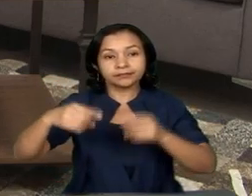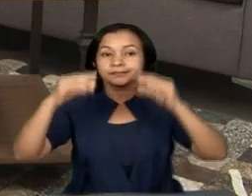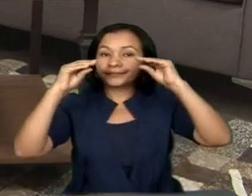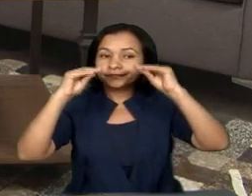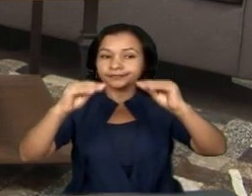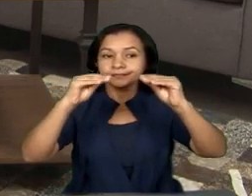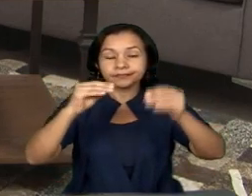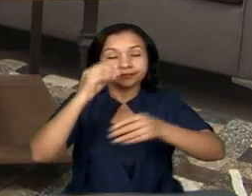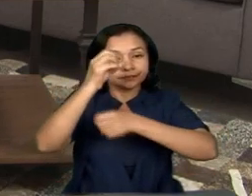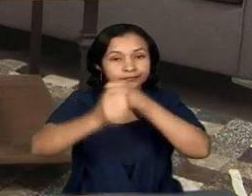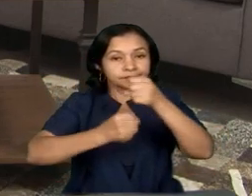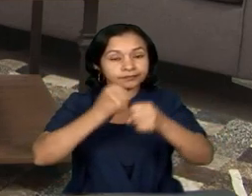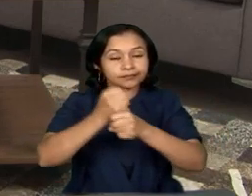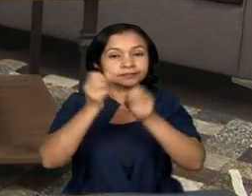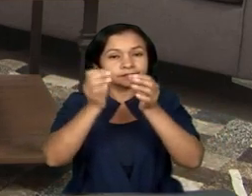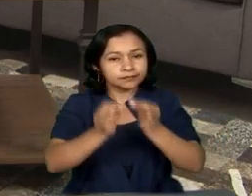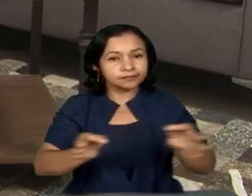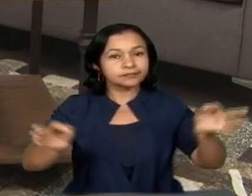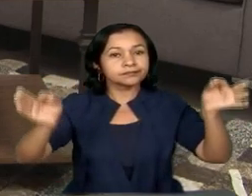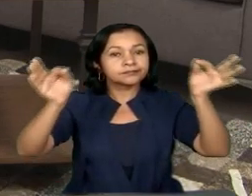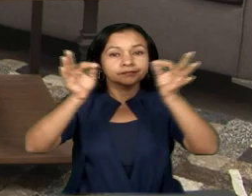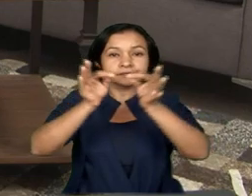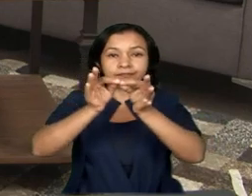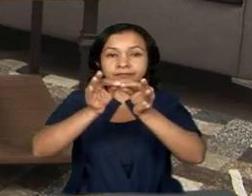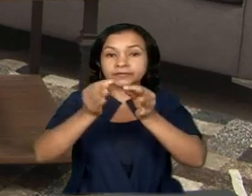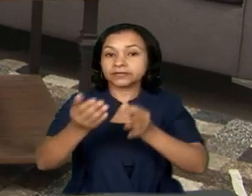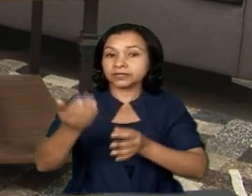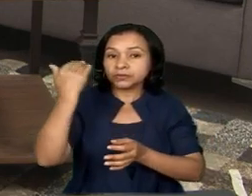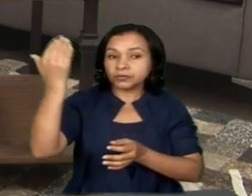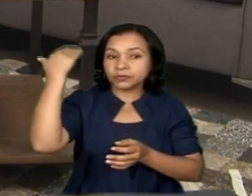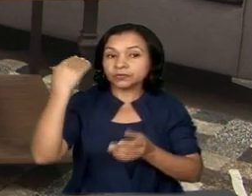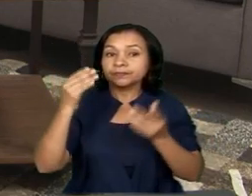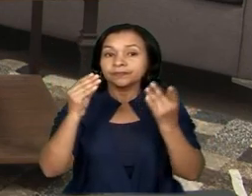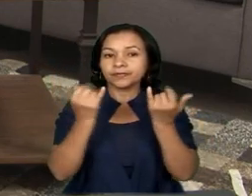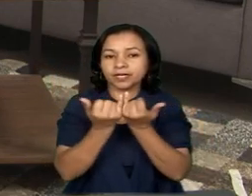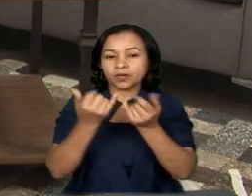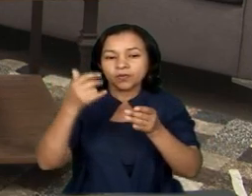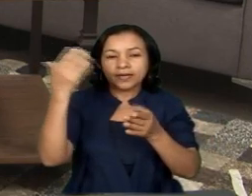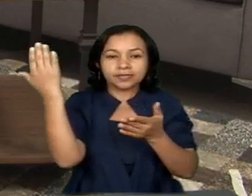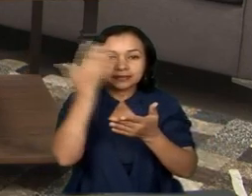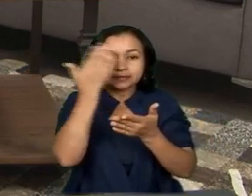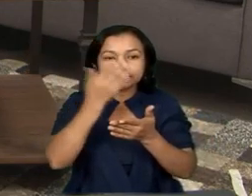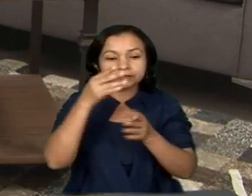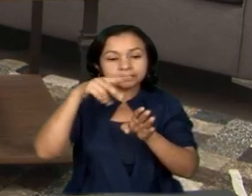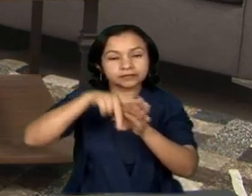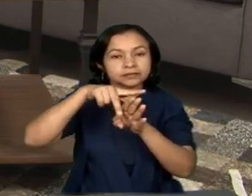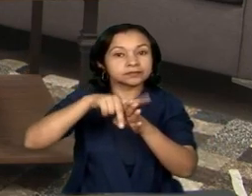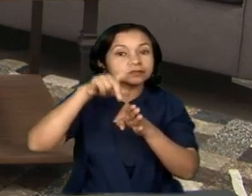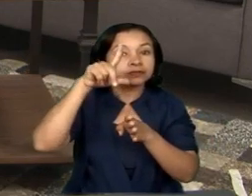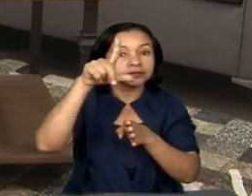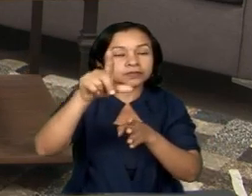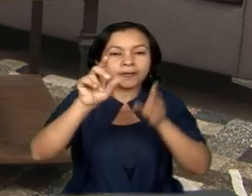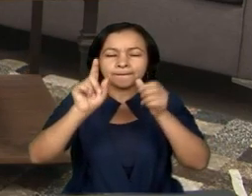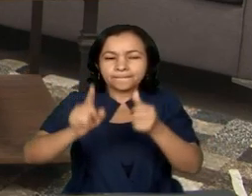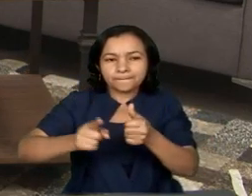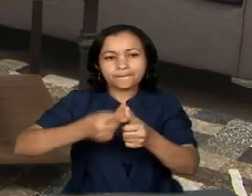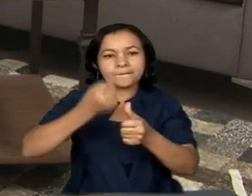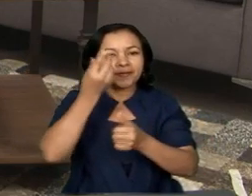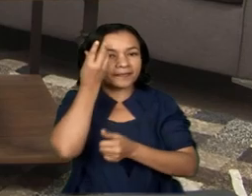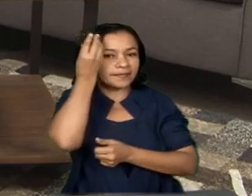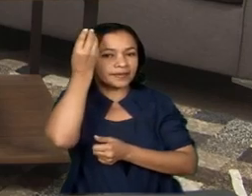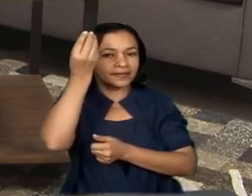Un año trascendental e histórico para la secundaria a distancia en el campus. ¿La primera graduación? En el cual se logró la primera